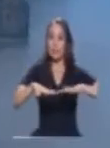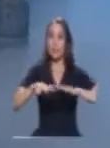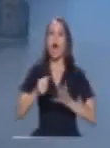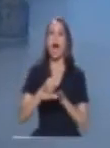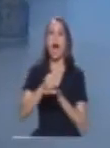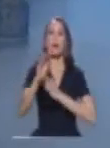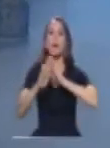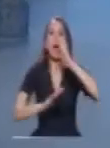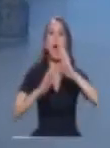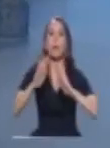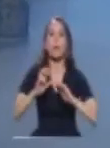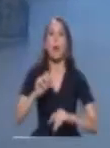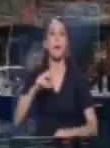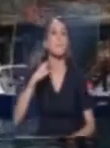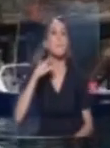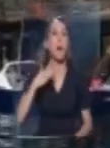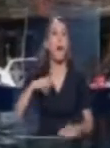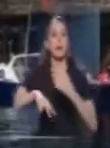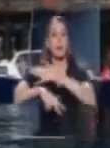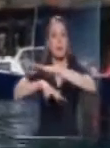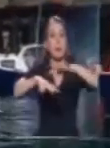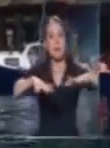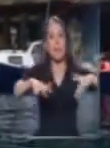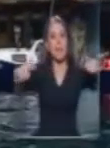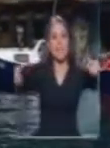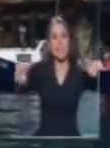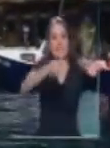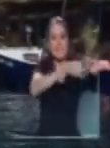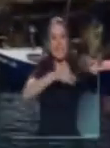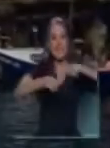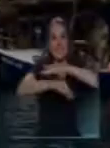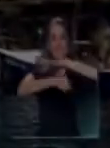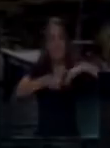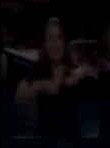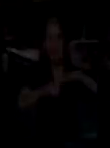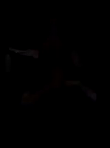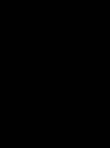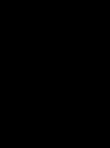a preservar el parque del archipiélago Juan Fernández. Todos los países.